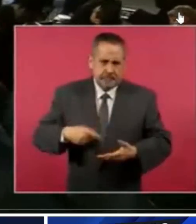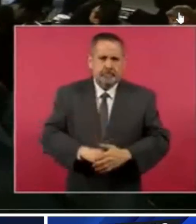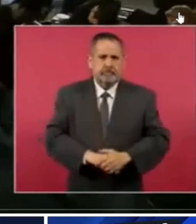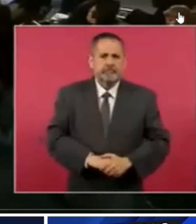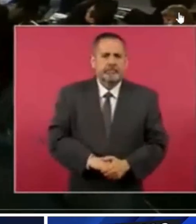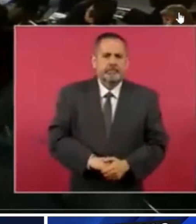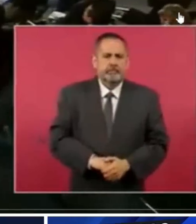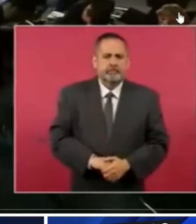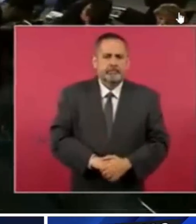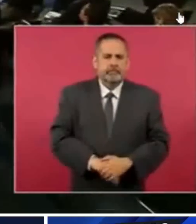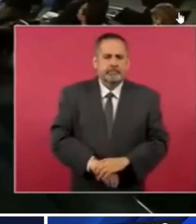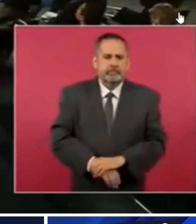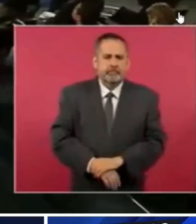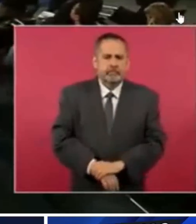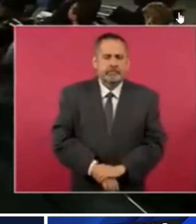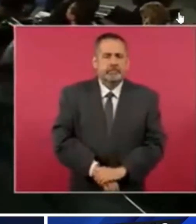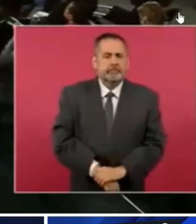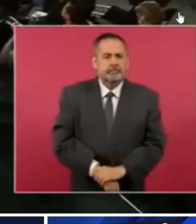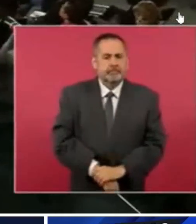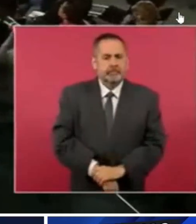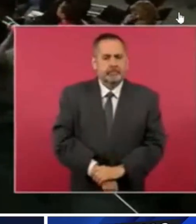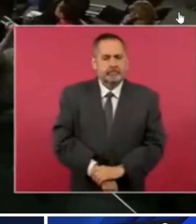Gobernador. Perdón.